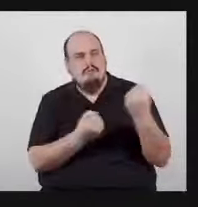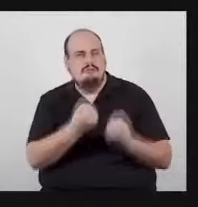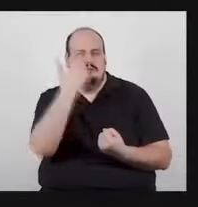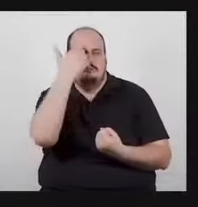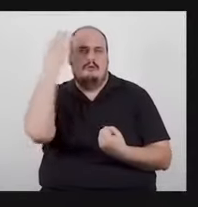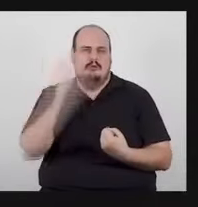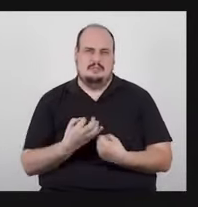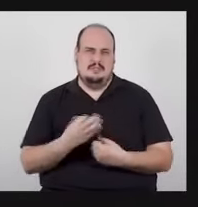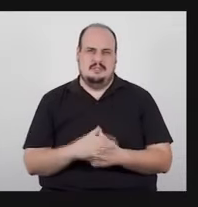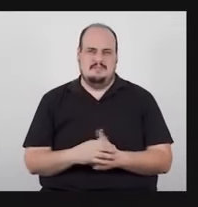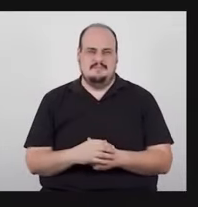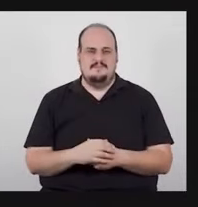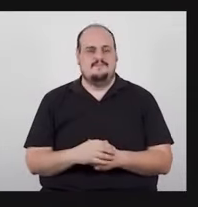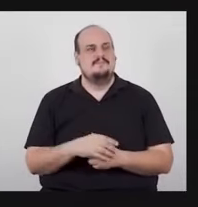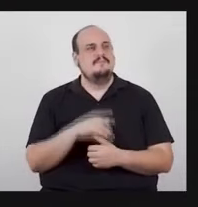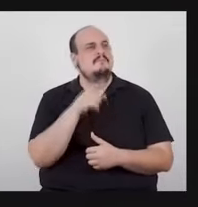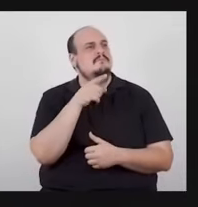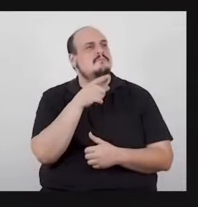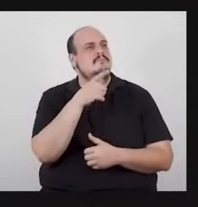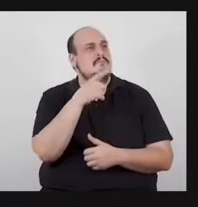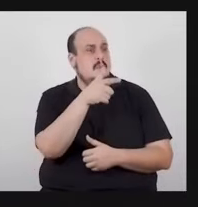¿Qué te pasa a vos, como madre,